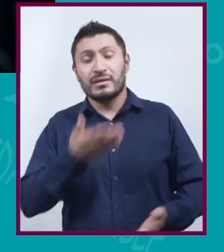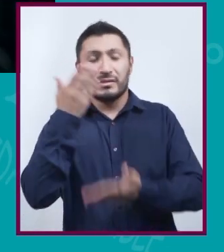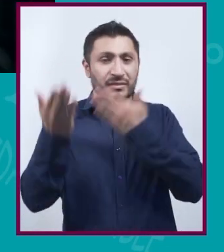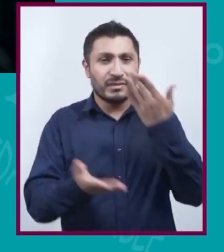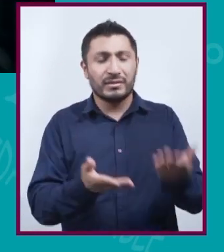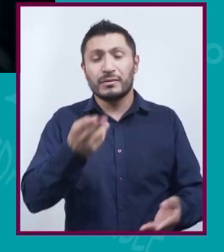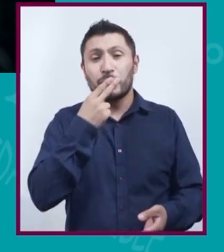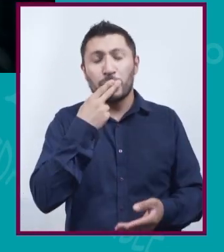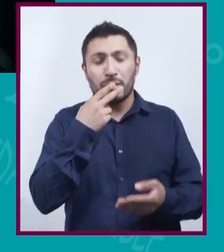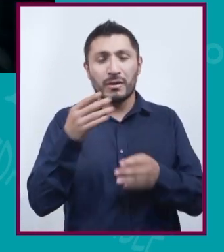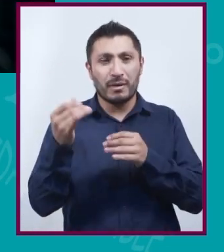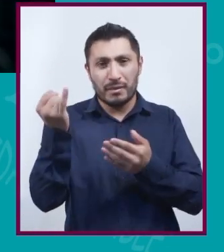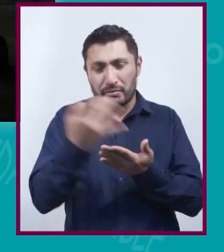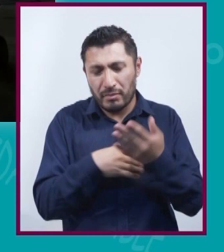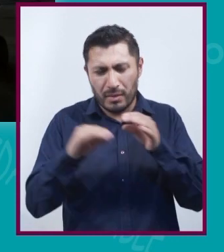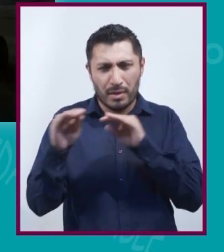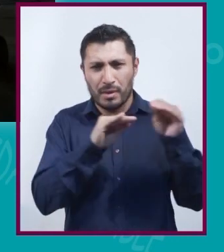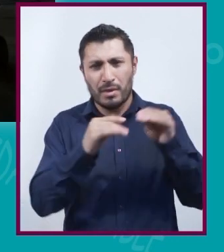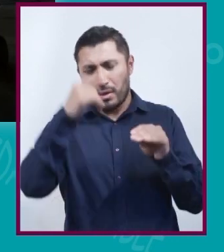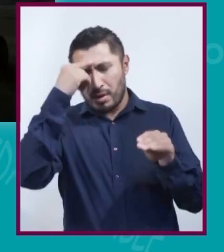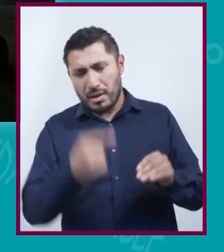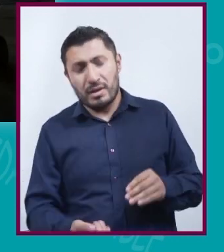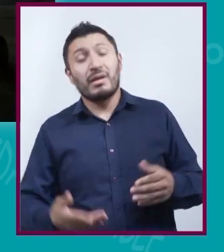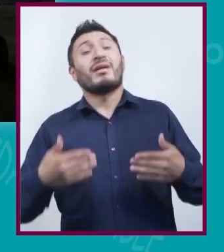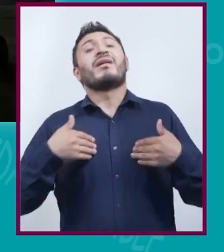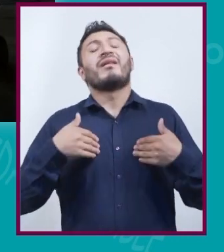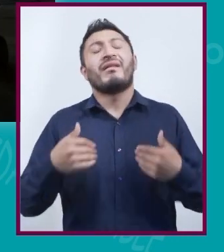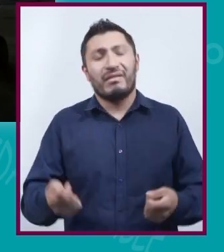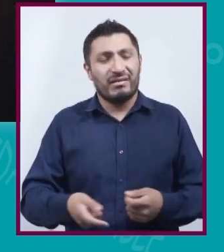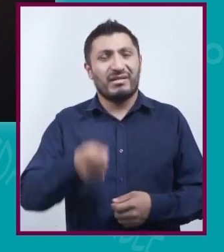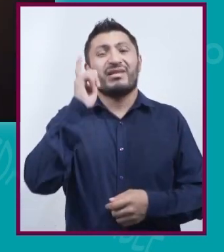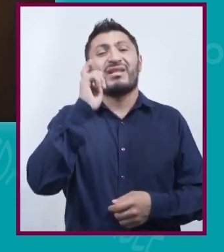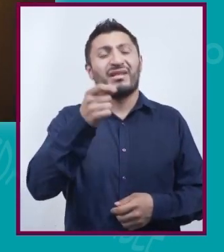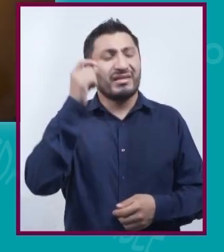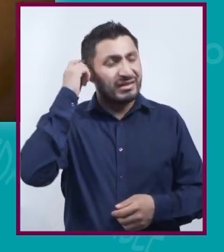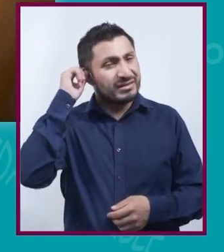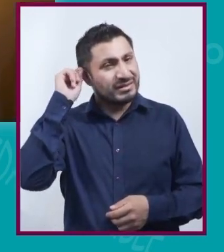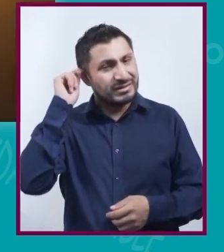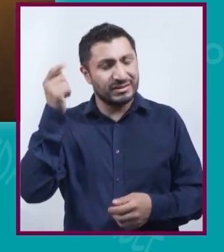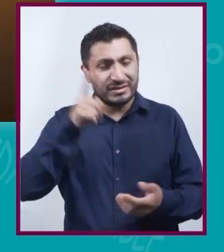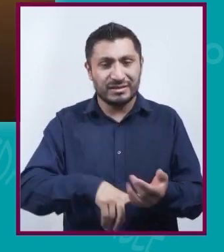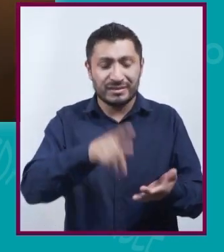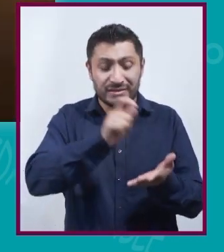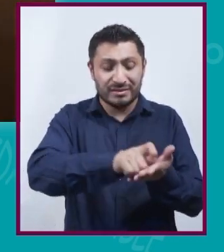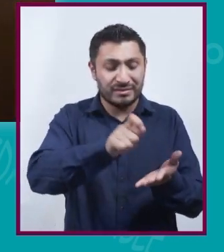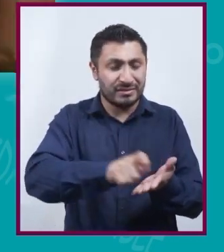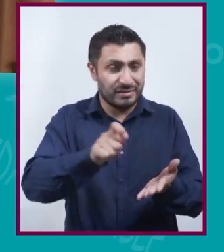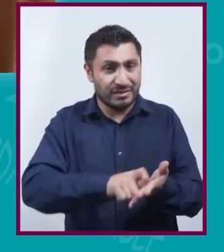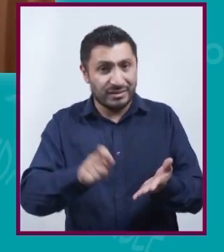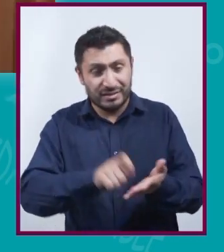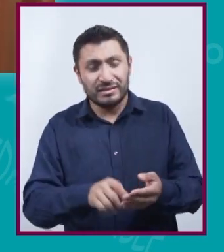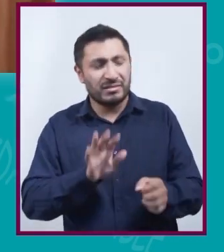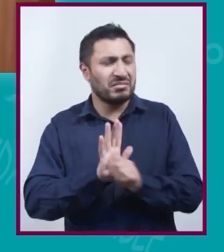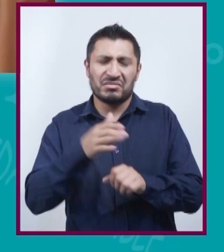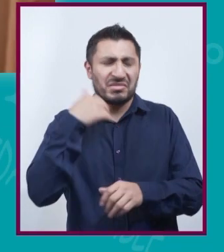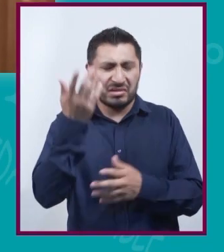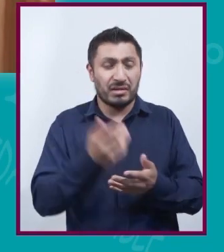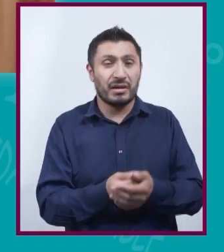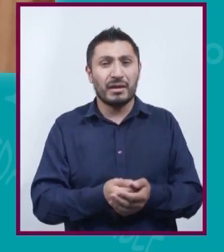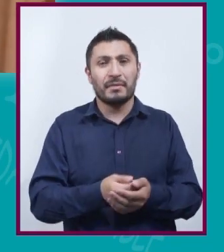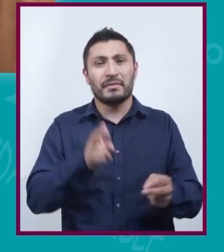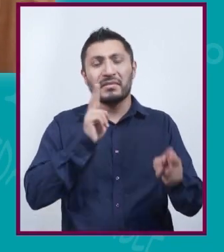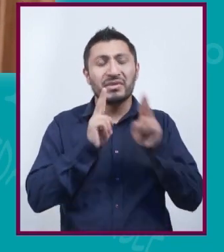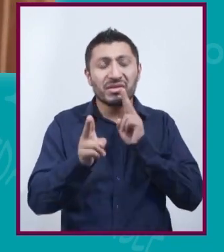los historiadores estudiar el funcionamiento de las imágenes en movimiento para poder desentrañar el sentido profundo de un texto